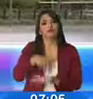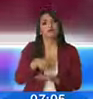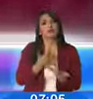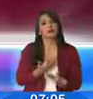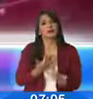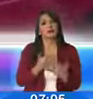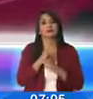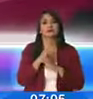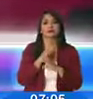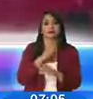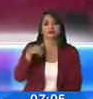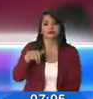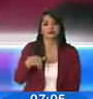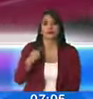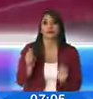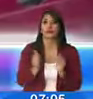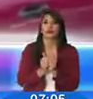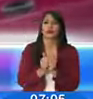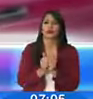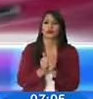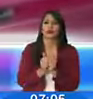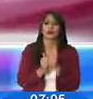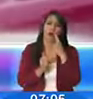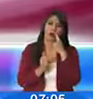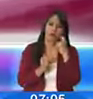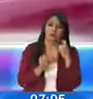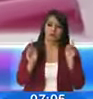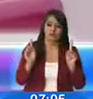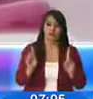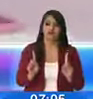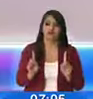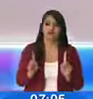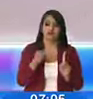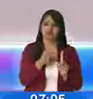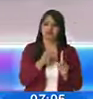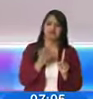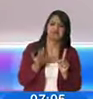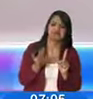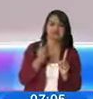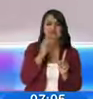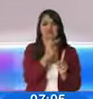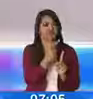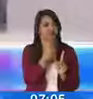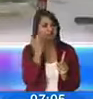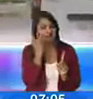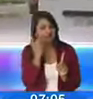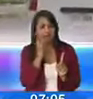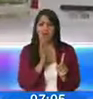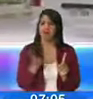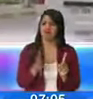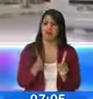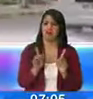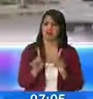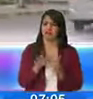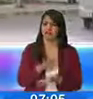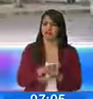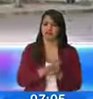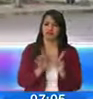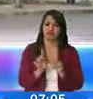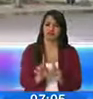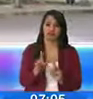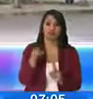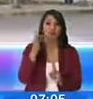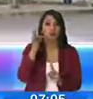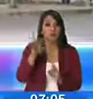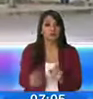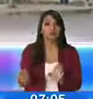universidad. Junto a ella se encontraba parado un ciudadano, quien no mostraba actitud sospechosa. Cuando llegó el vehículo, ella